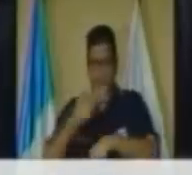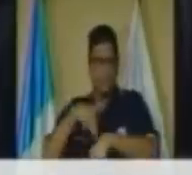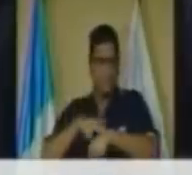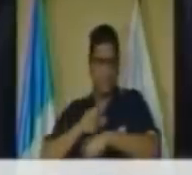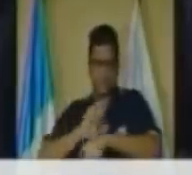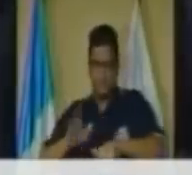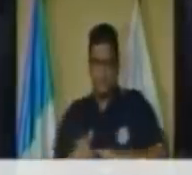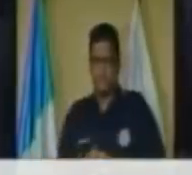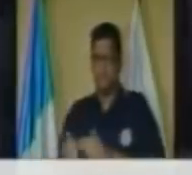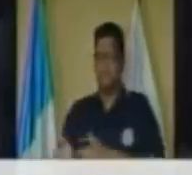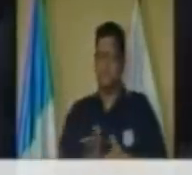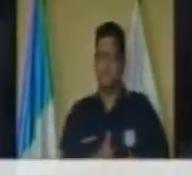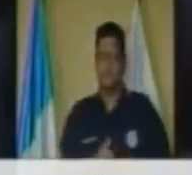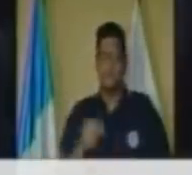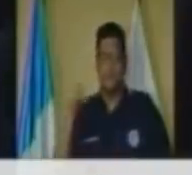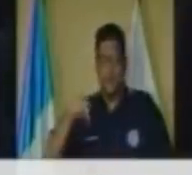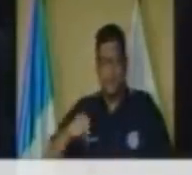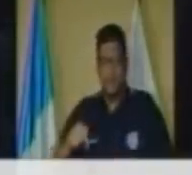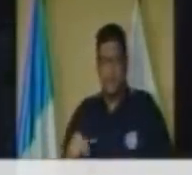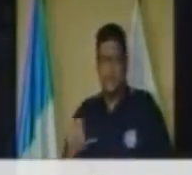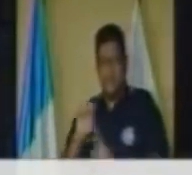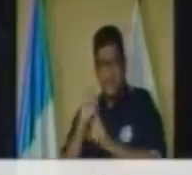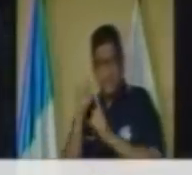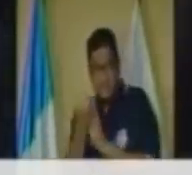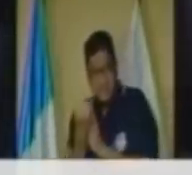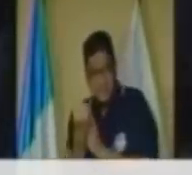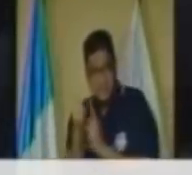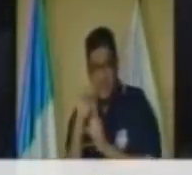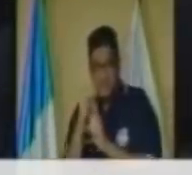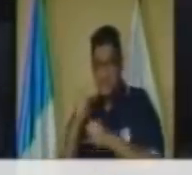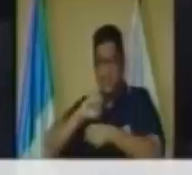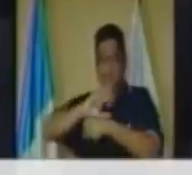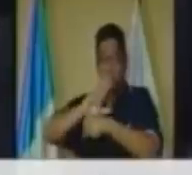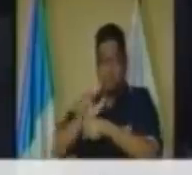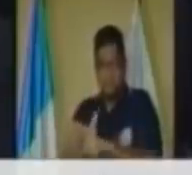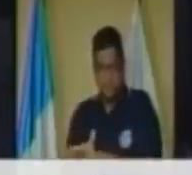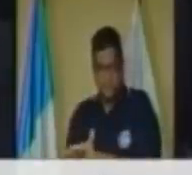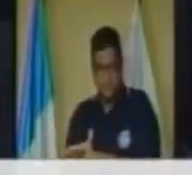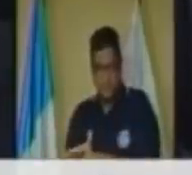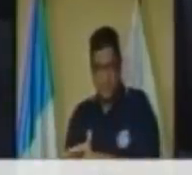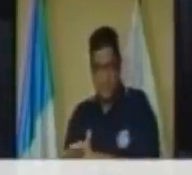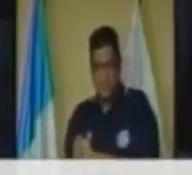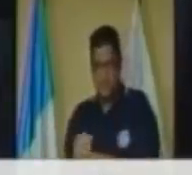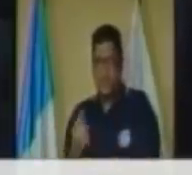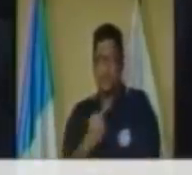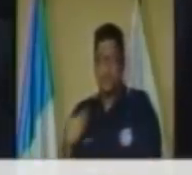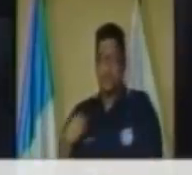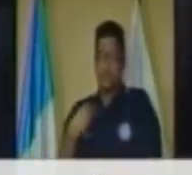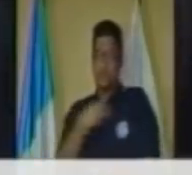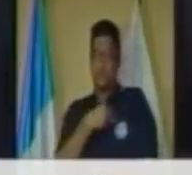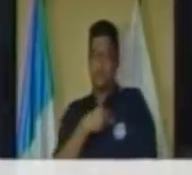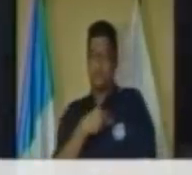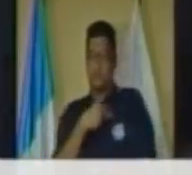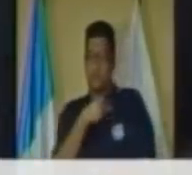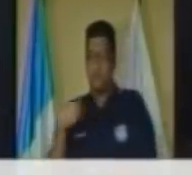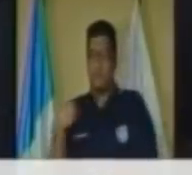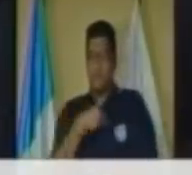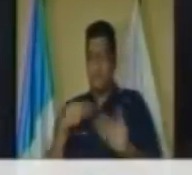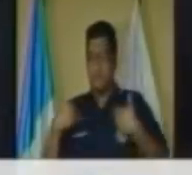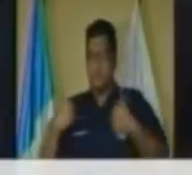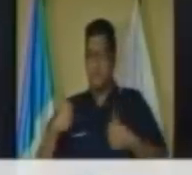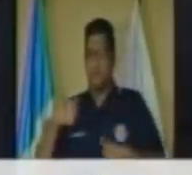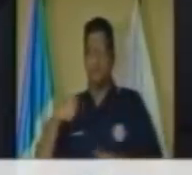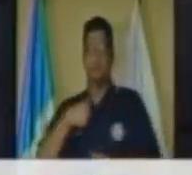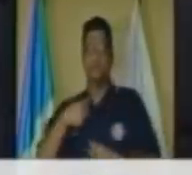país. Si nos unimos, vamos a contener este virus, como decía el presidente en la